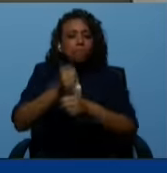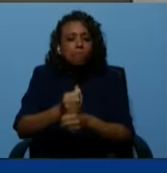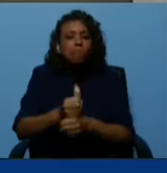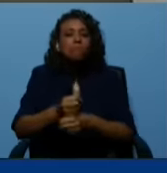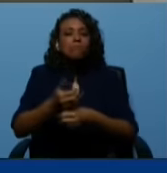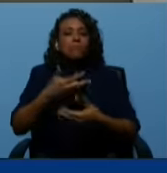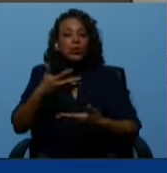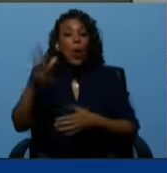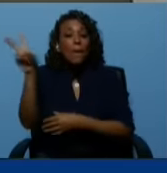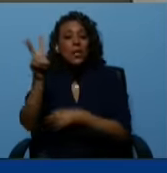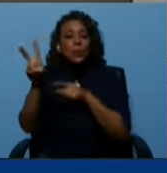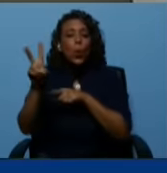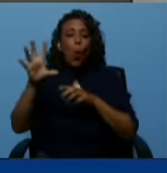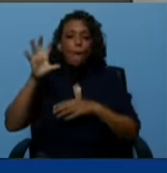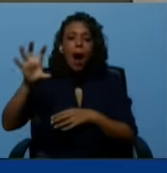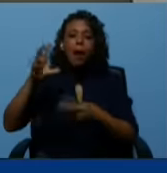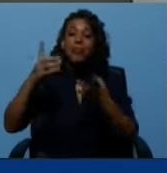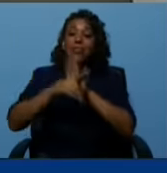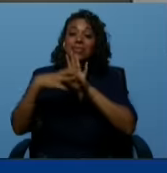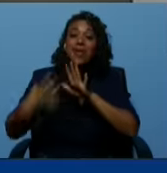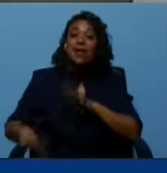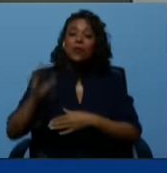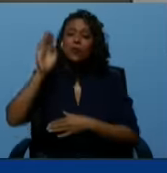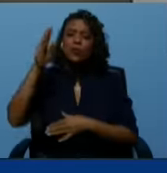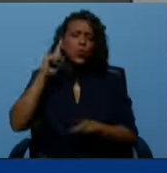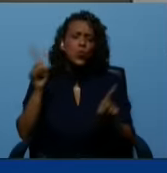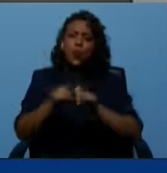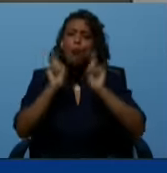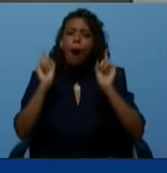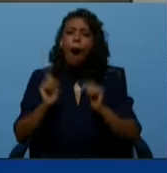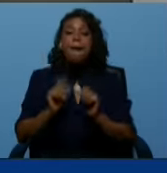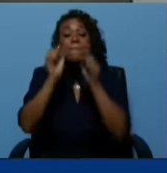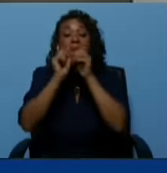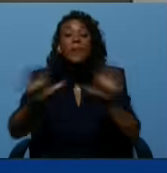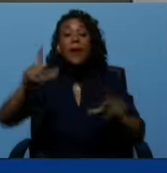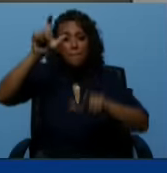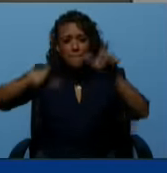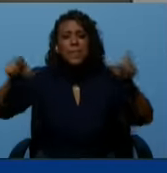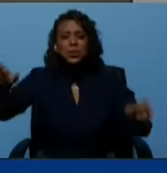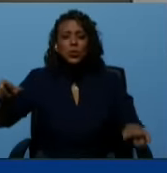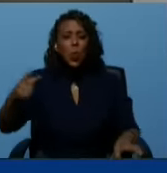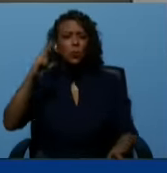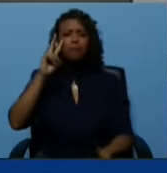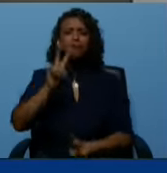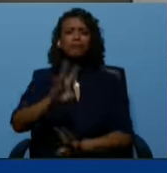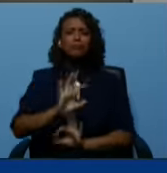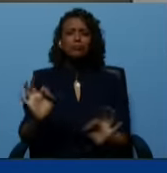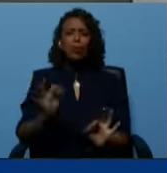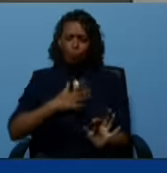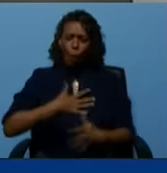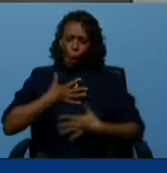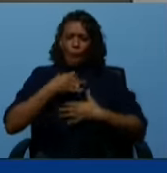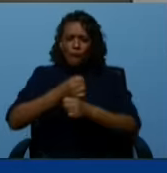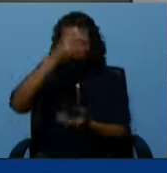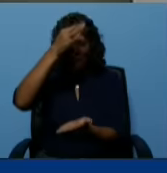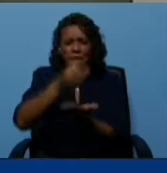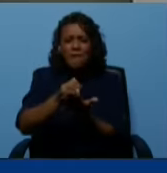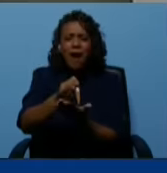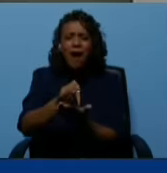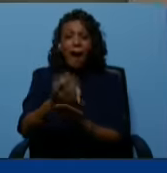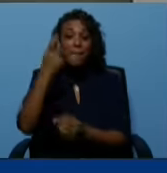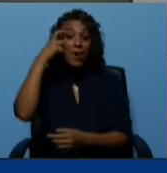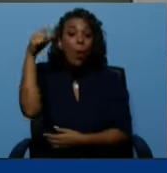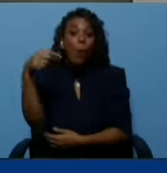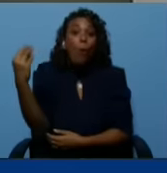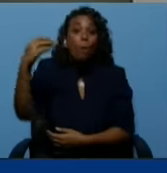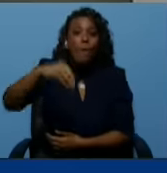de Venezuela como una patria con derecho al futuro. Bienaventurados los que creyeron sin ver. Y ahora yo digo, hoy más